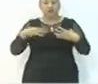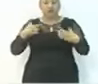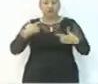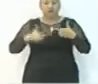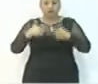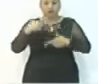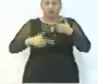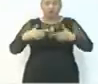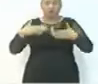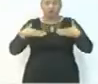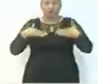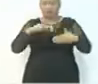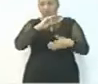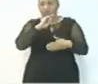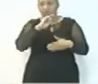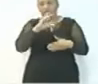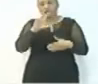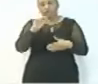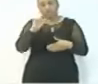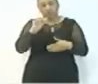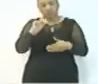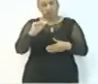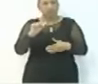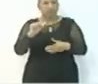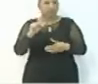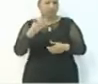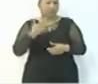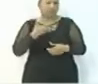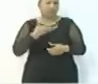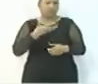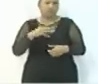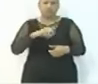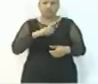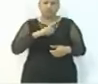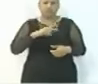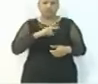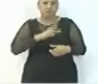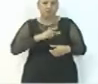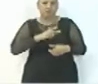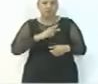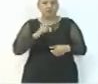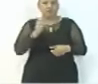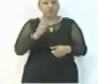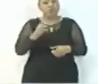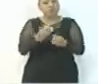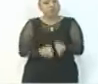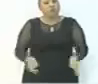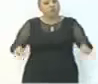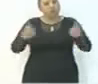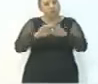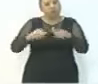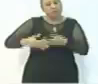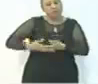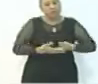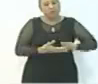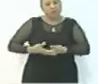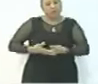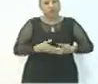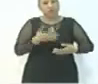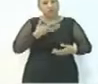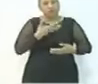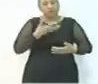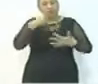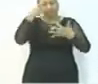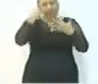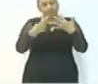contexto, pues la lactancia materna es la forma ideal de brindarle al recién nacido los nutrientes que él necesita para llevar un